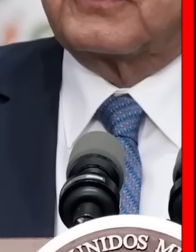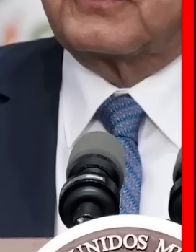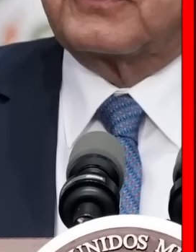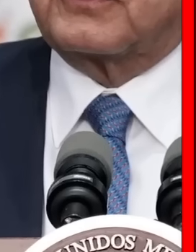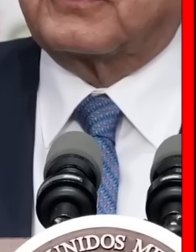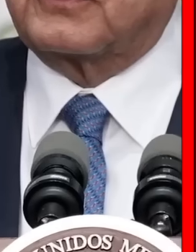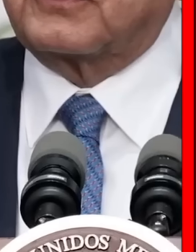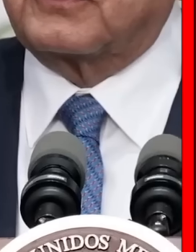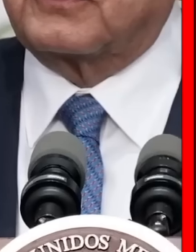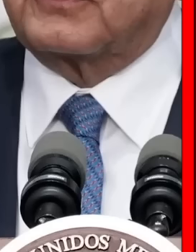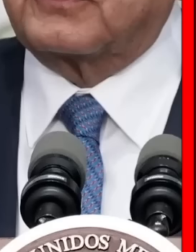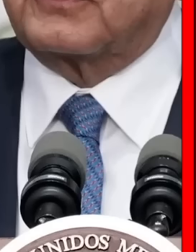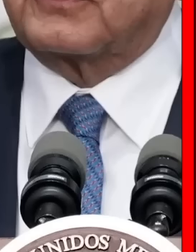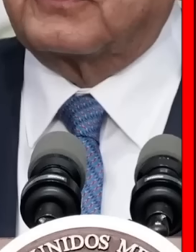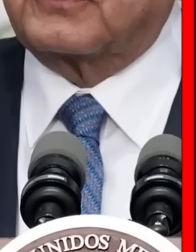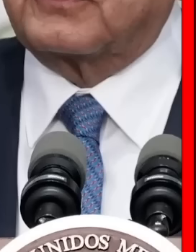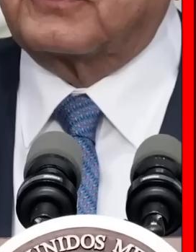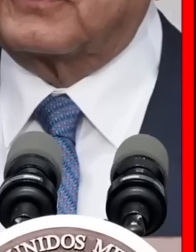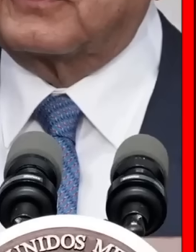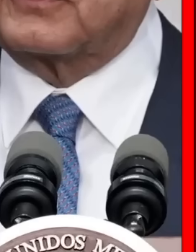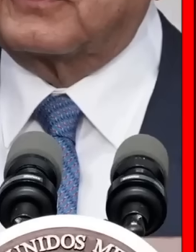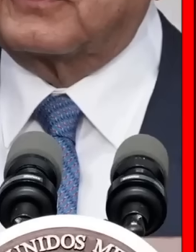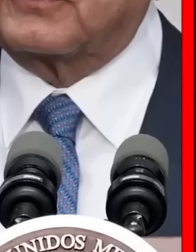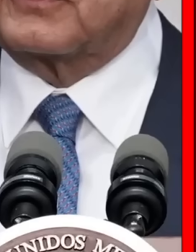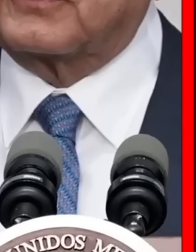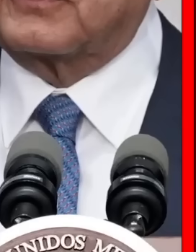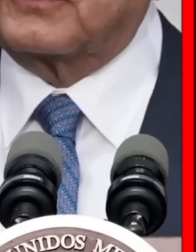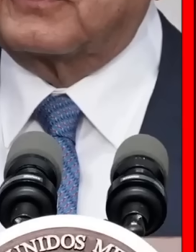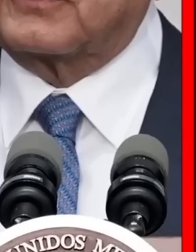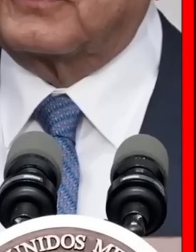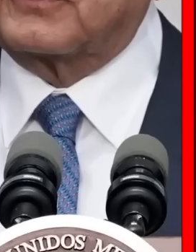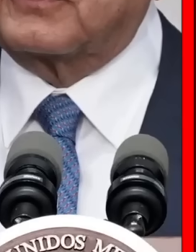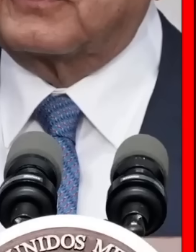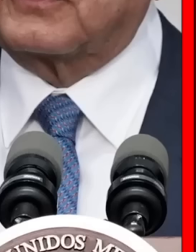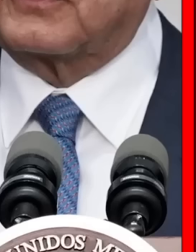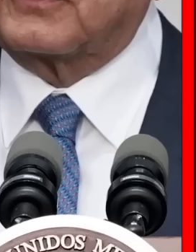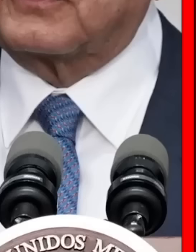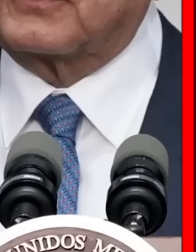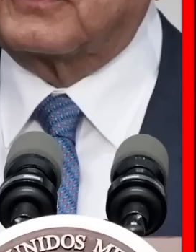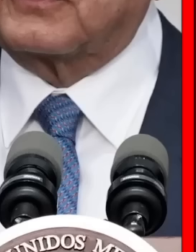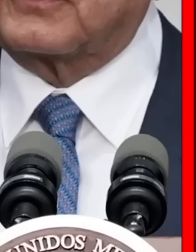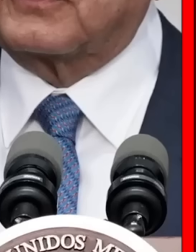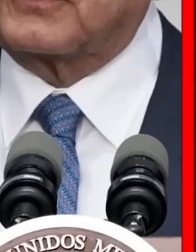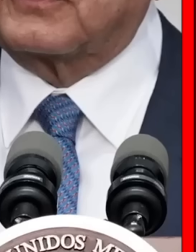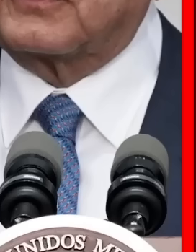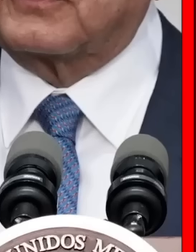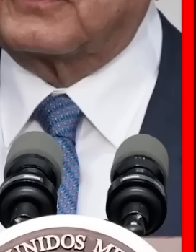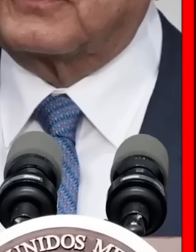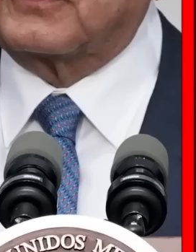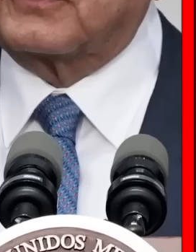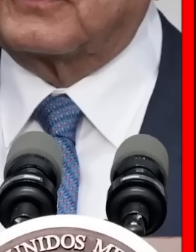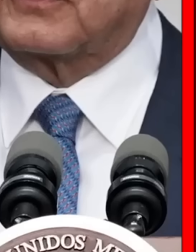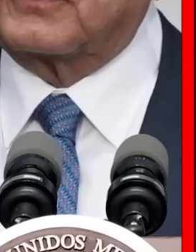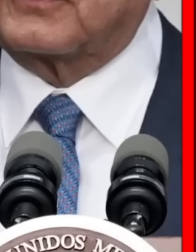imagínense. Y como escuchamos, las deudas que tiene Argentina, o el problema que tiene económicamente, pues son las